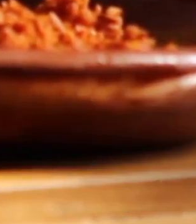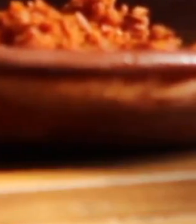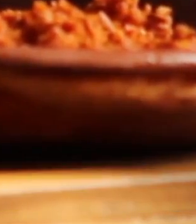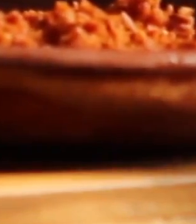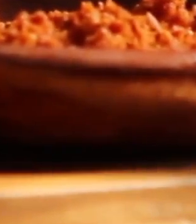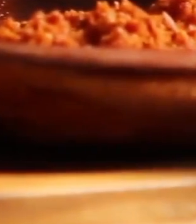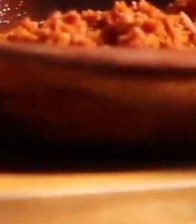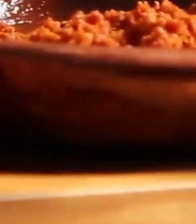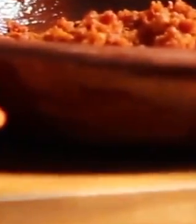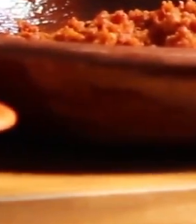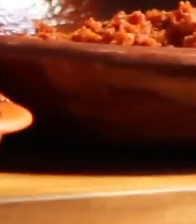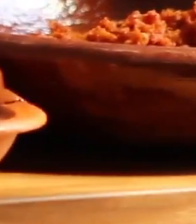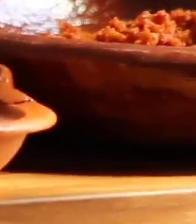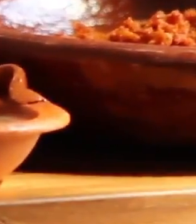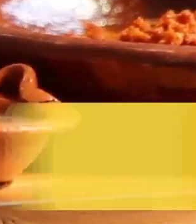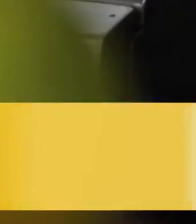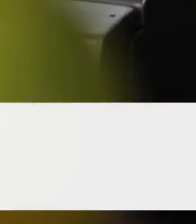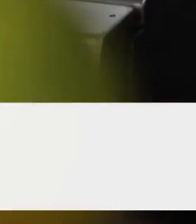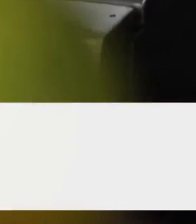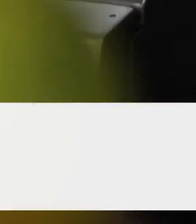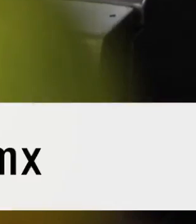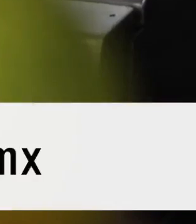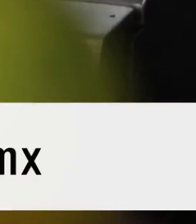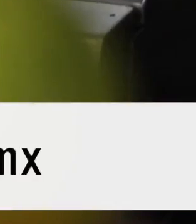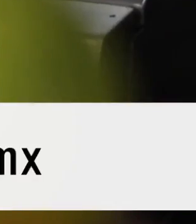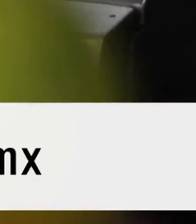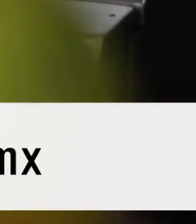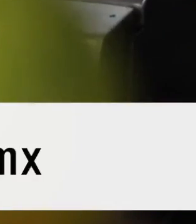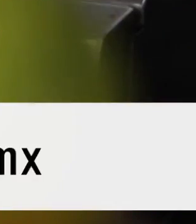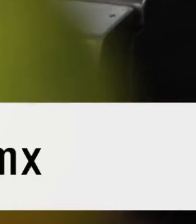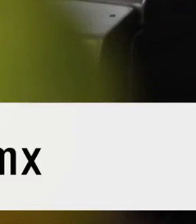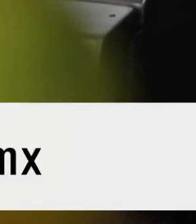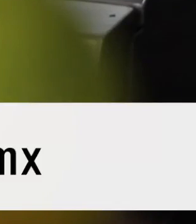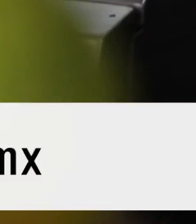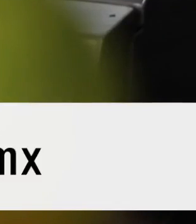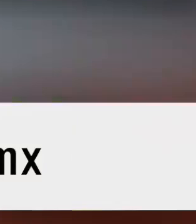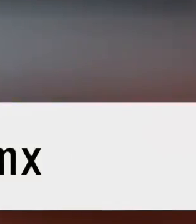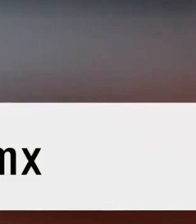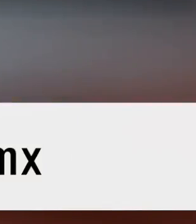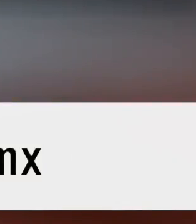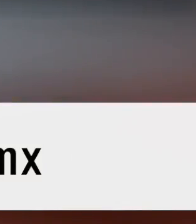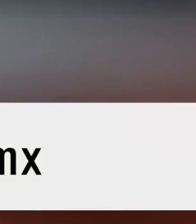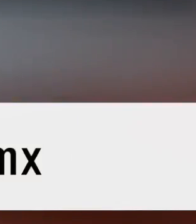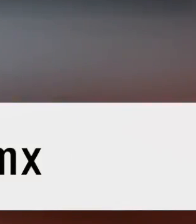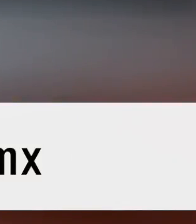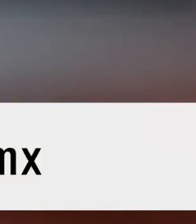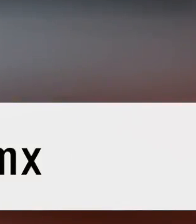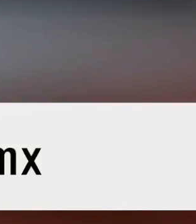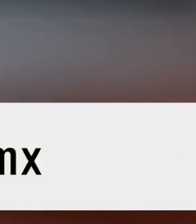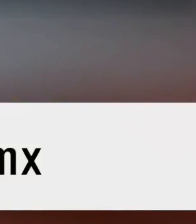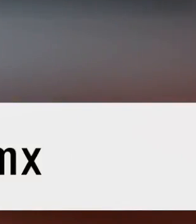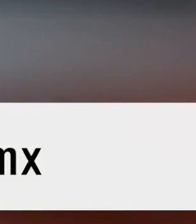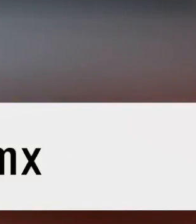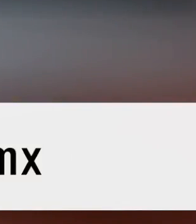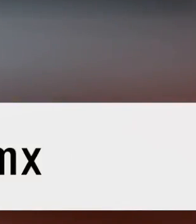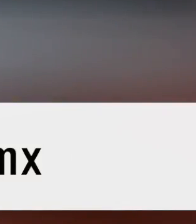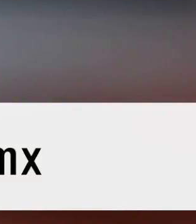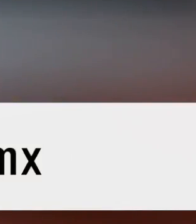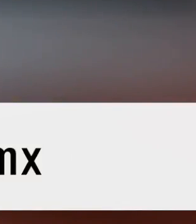su distribución ha llegado a toda la República. La palabra tlayuda proviene del náhuatl tlao-li,